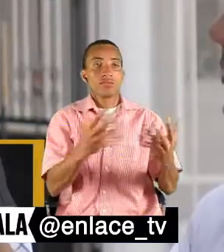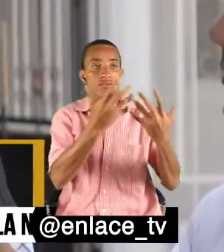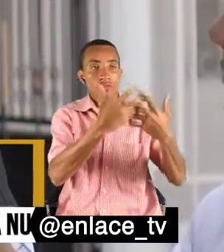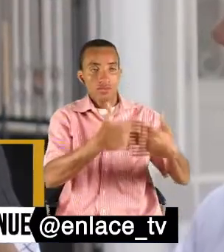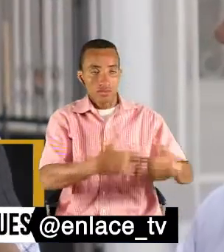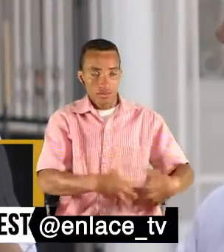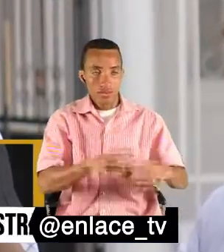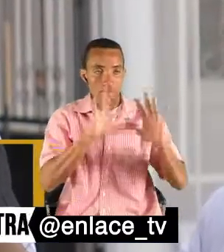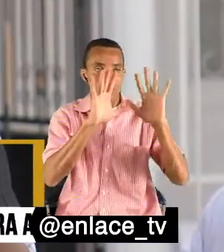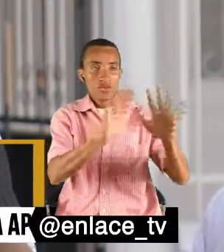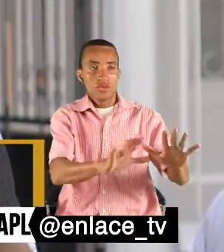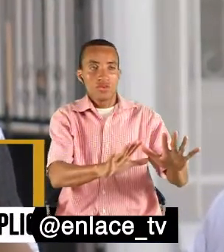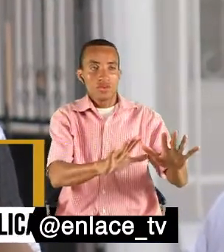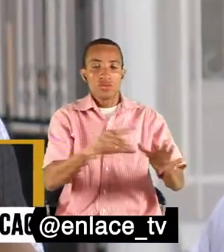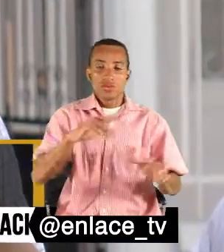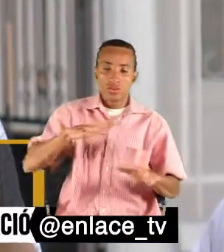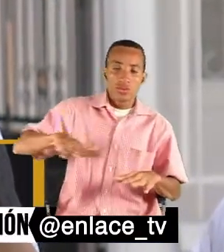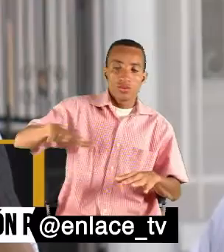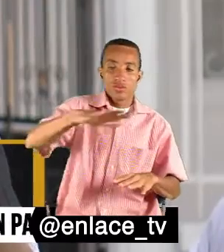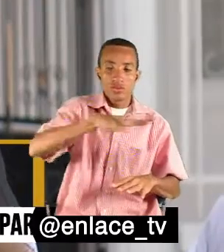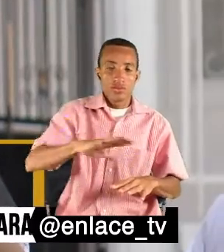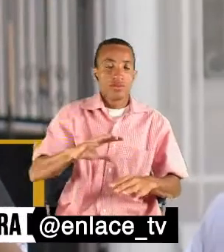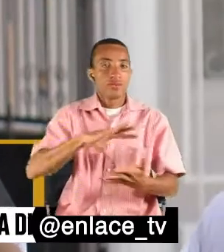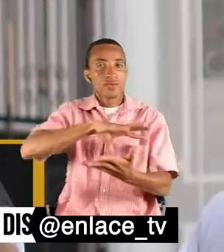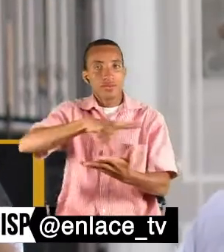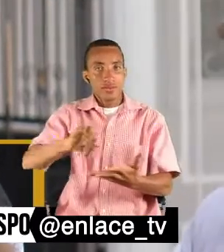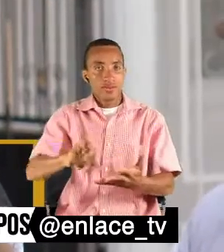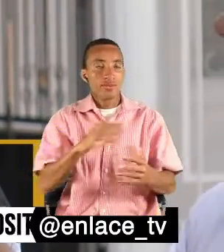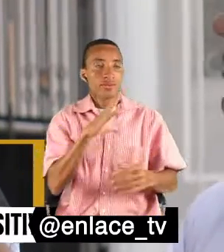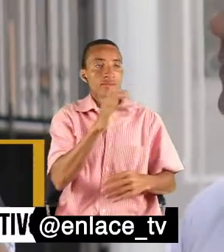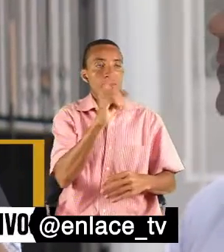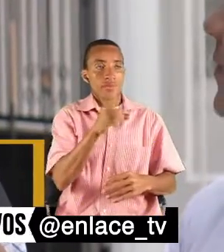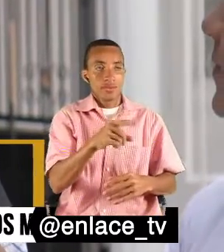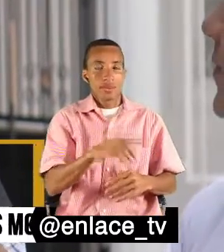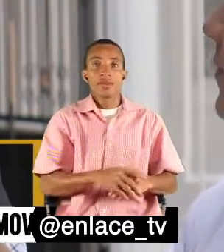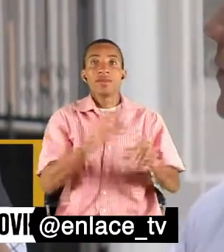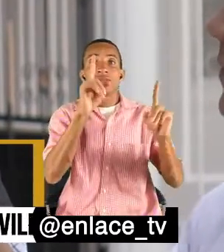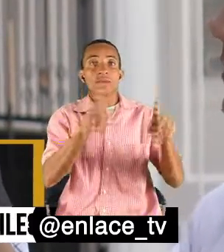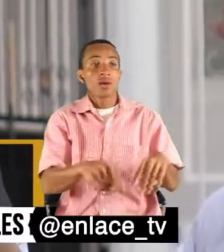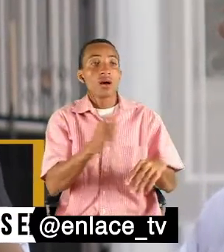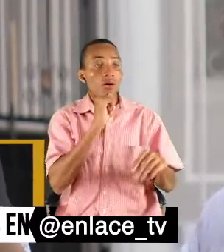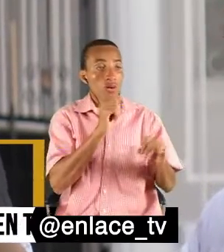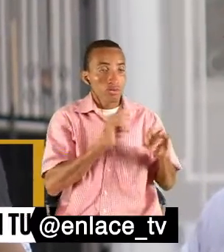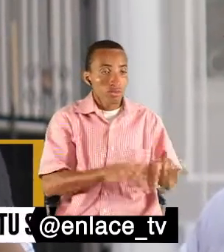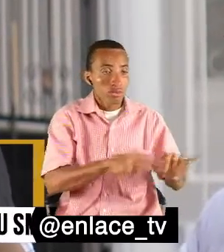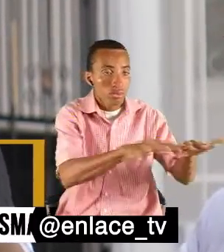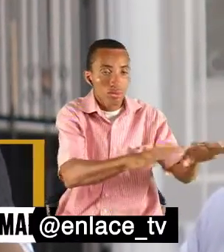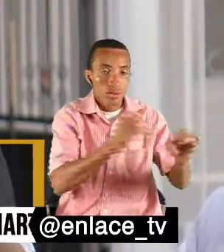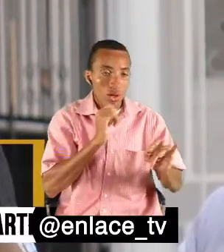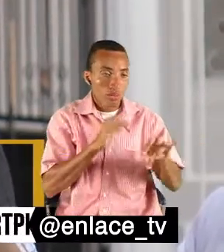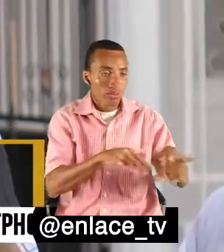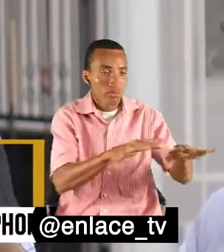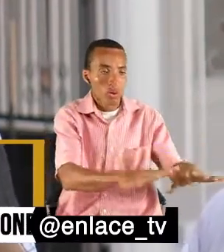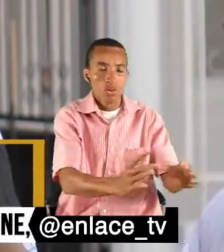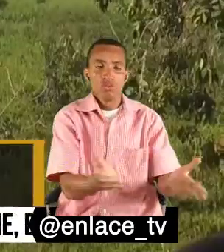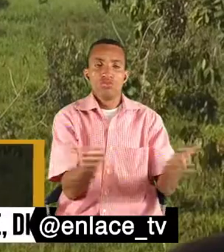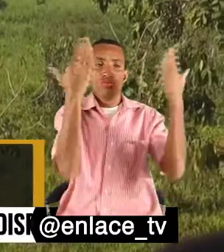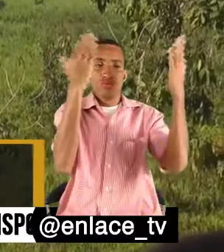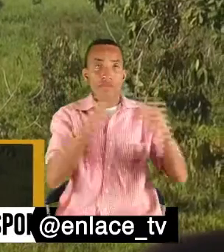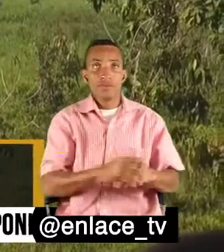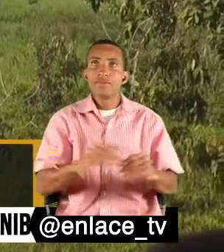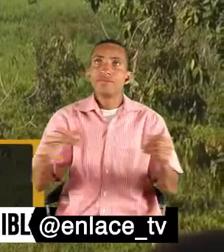Y proteger el área del DRMI es fundamental para garantizar agua de calidad para Barranca y en efecto la preservación